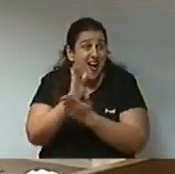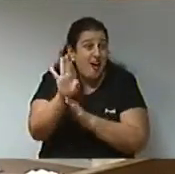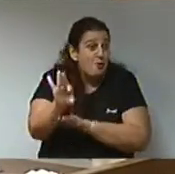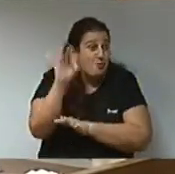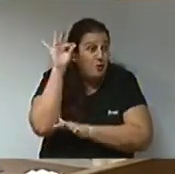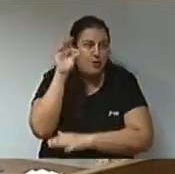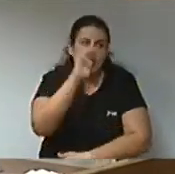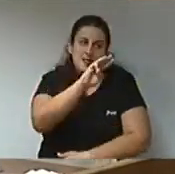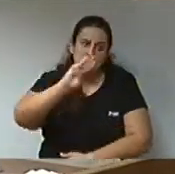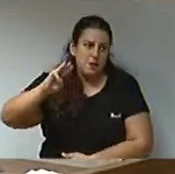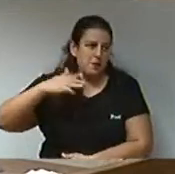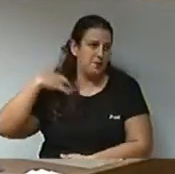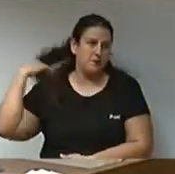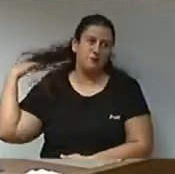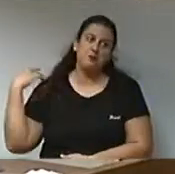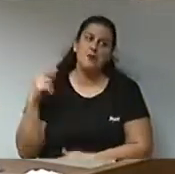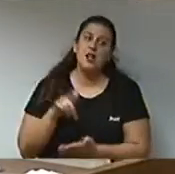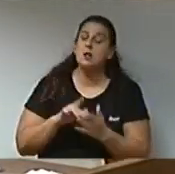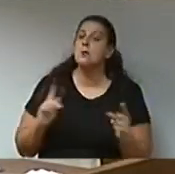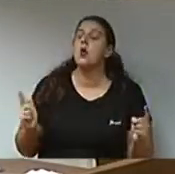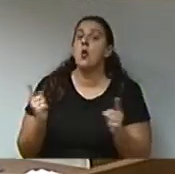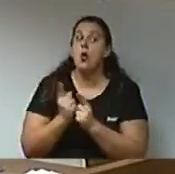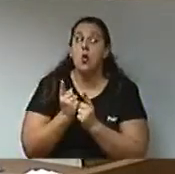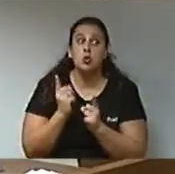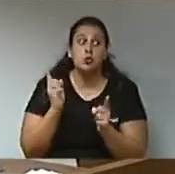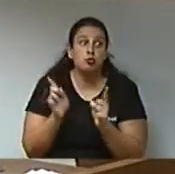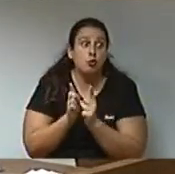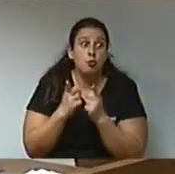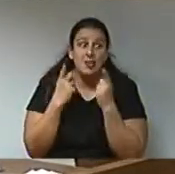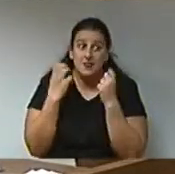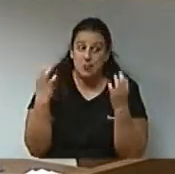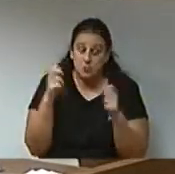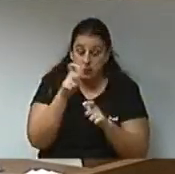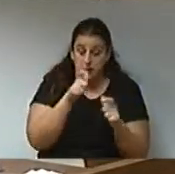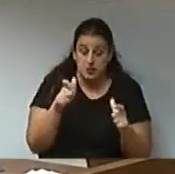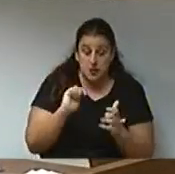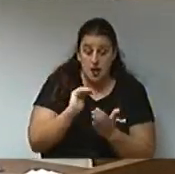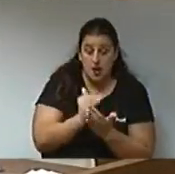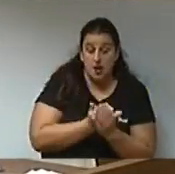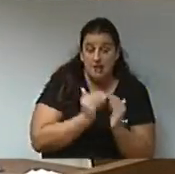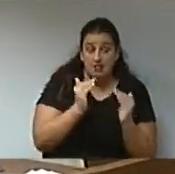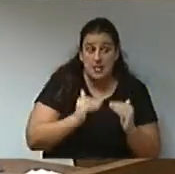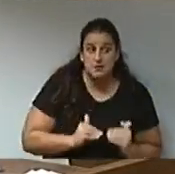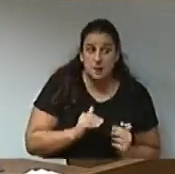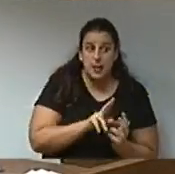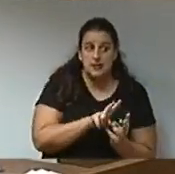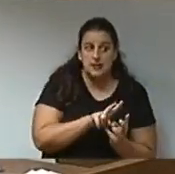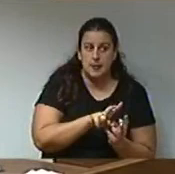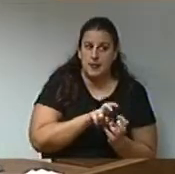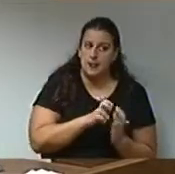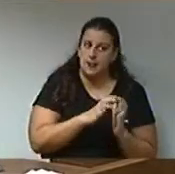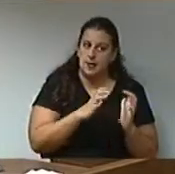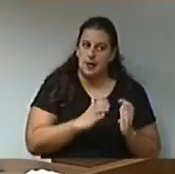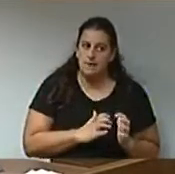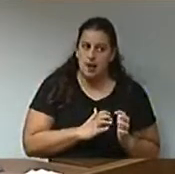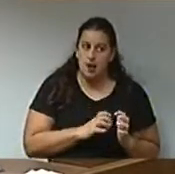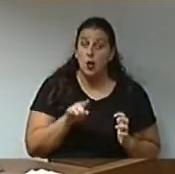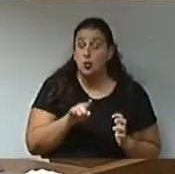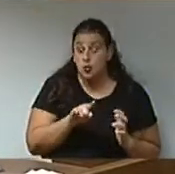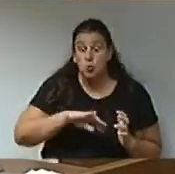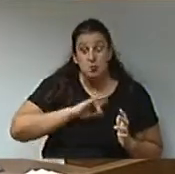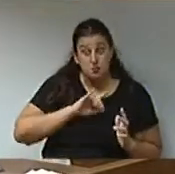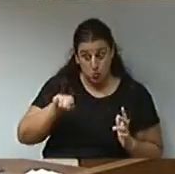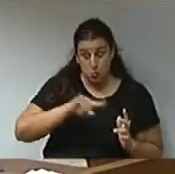alternativa. A corto plazo necesitamos una bajada de impuestos a las rentas más bajas. Se lo he dicho, llame usted mañana al presidente del Partido Popular y el